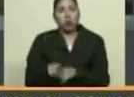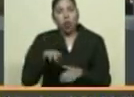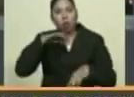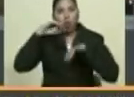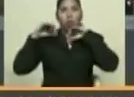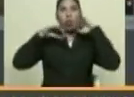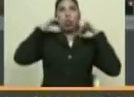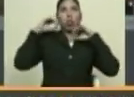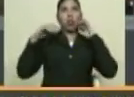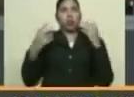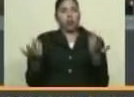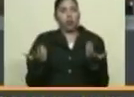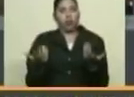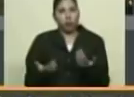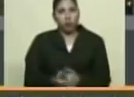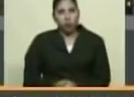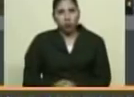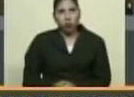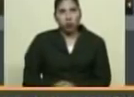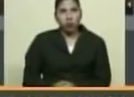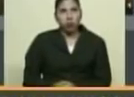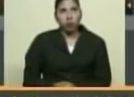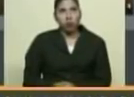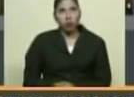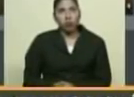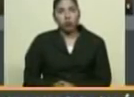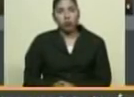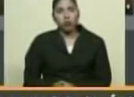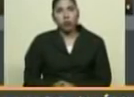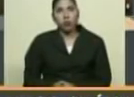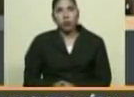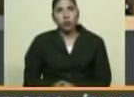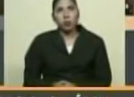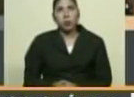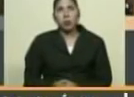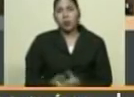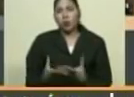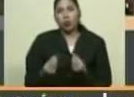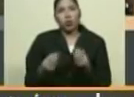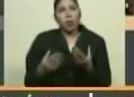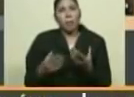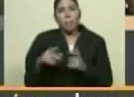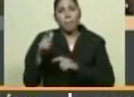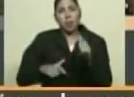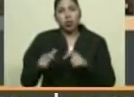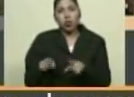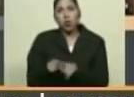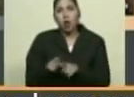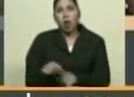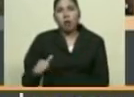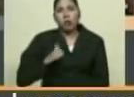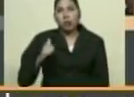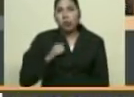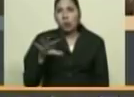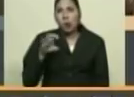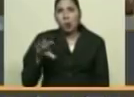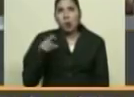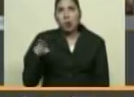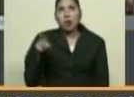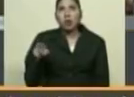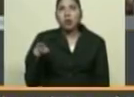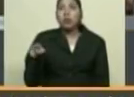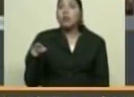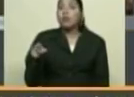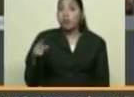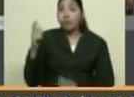Todavía, compañeros que se han arropado con la gloria del comandante Hugo Chávez, traicionando el legado del comandante